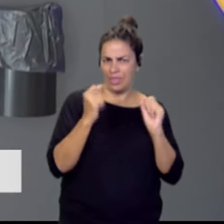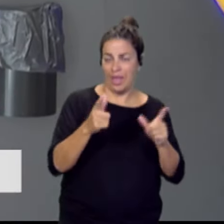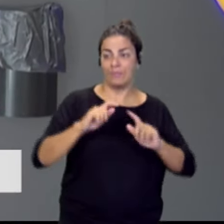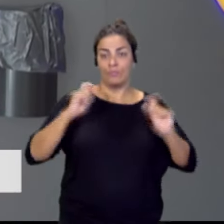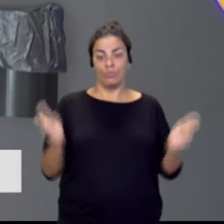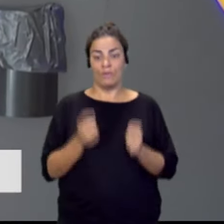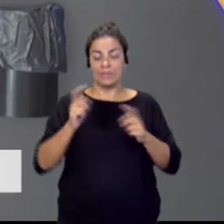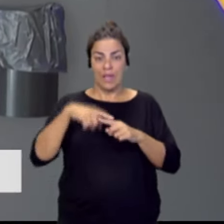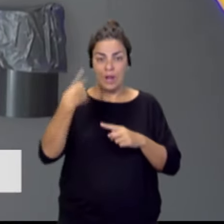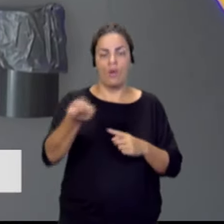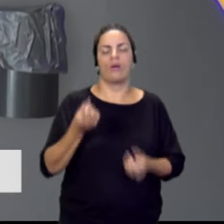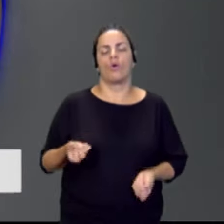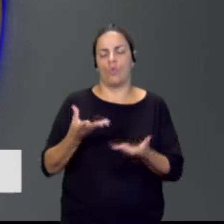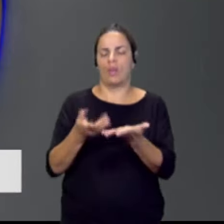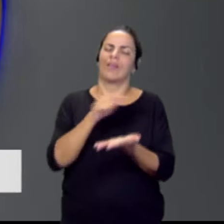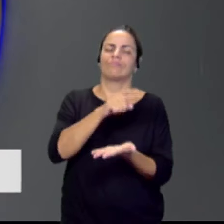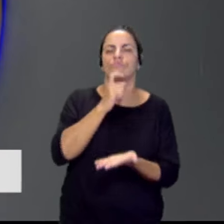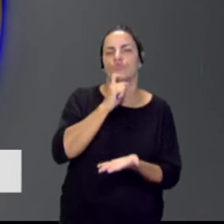contamos cómo ha sido posible.